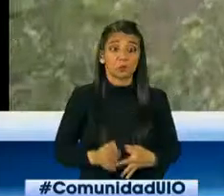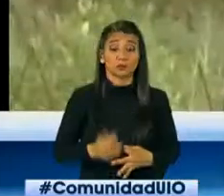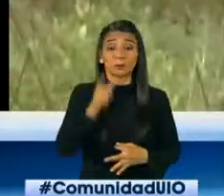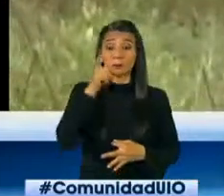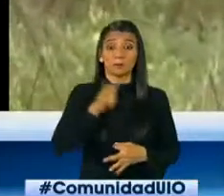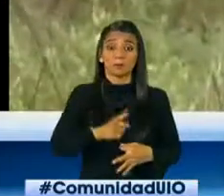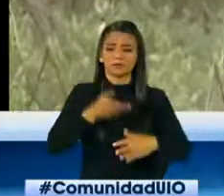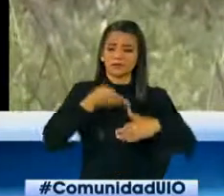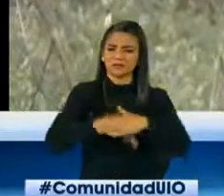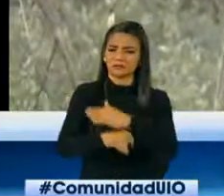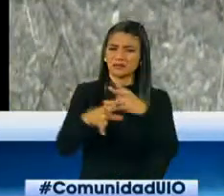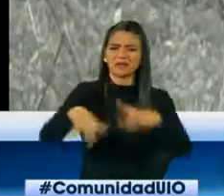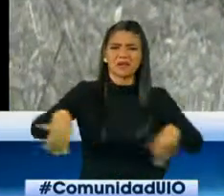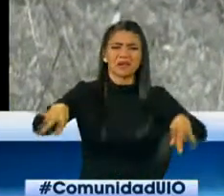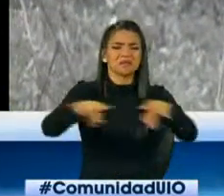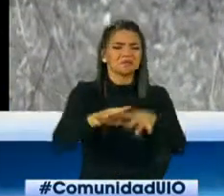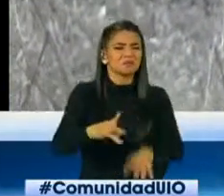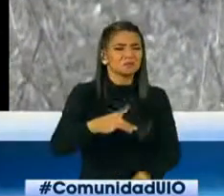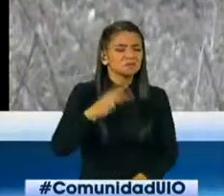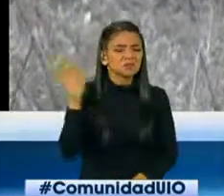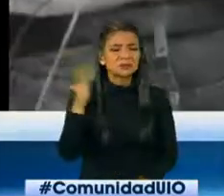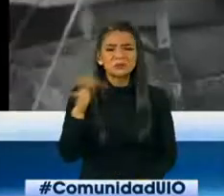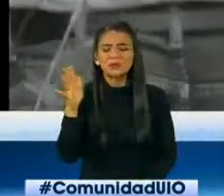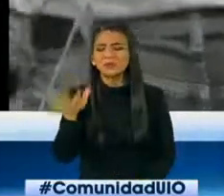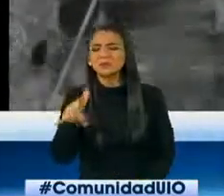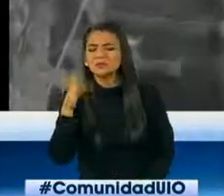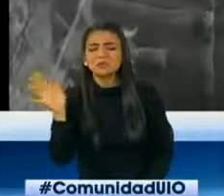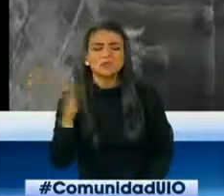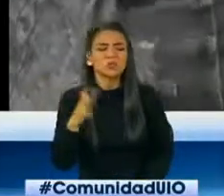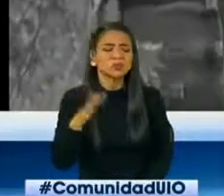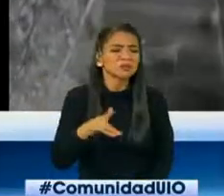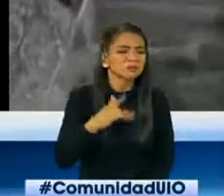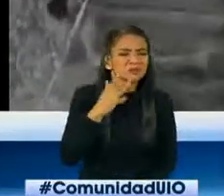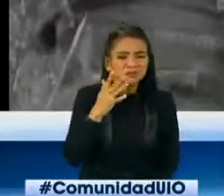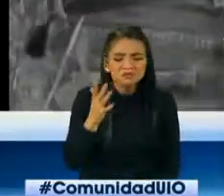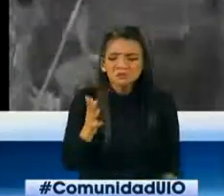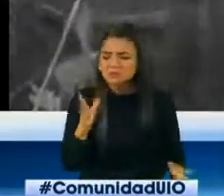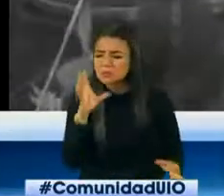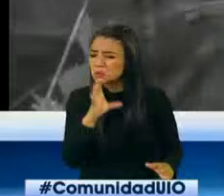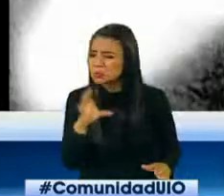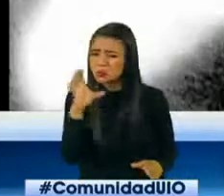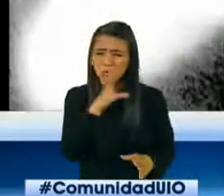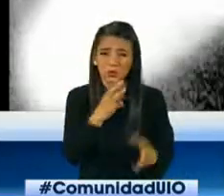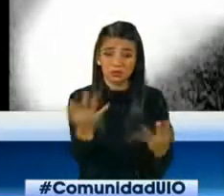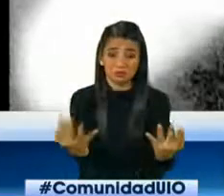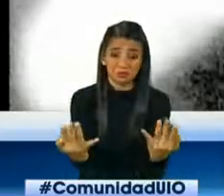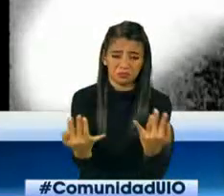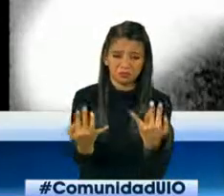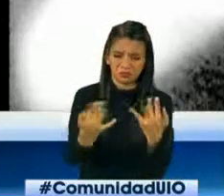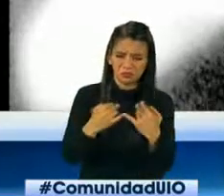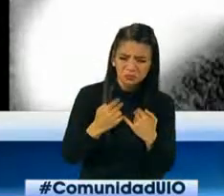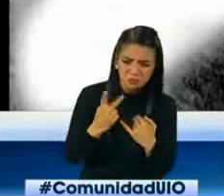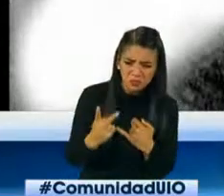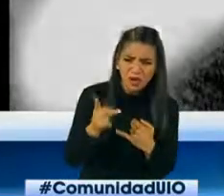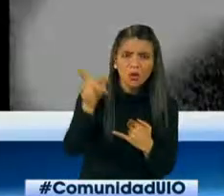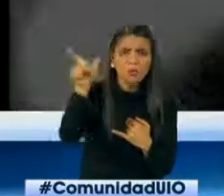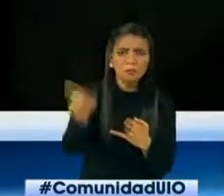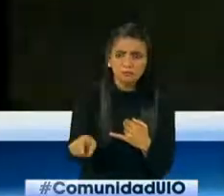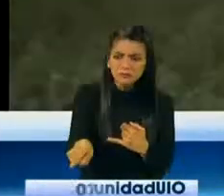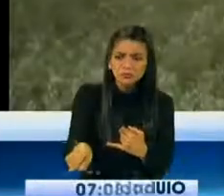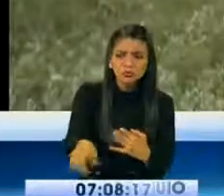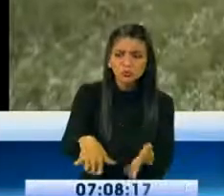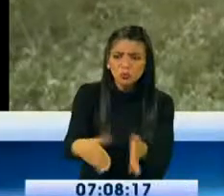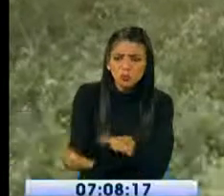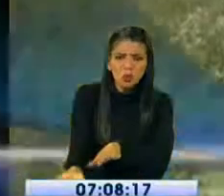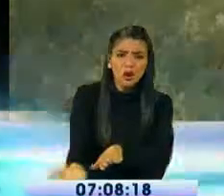terreno percibió fuertes olores y, al intentar averiguar de qué se trataba, se percató que entre la maleza existía una persona, por